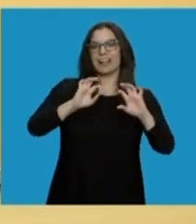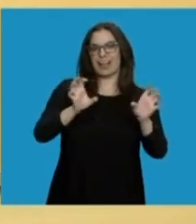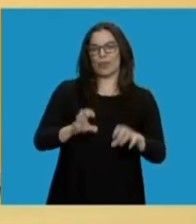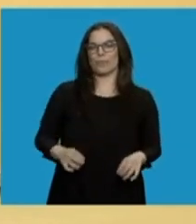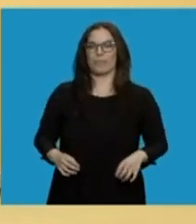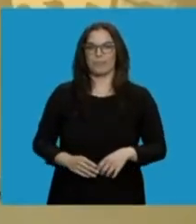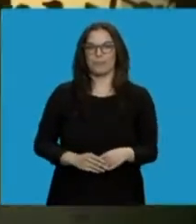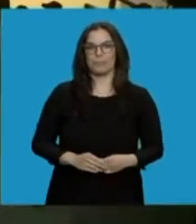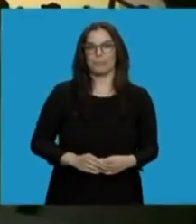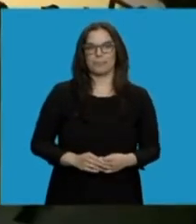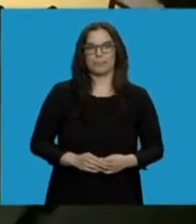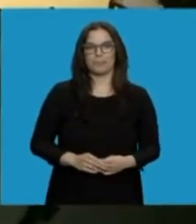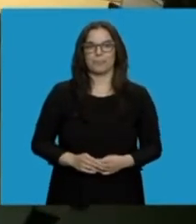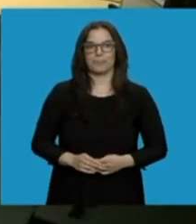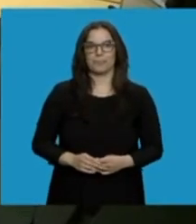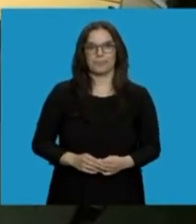radio.